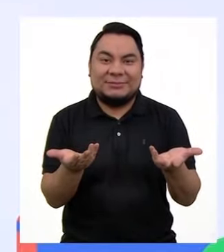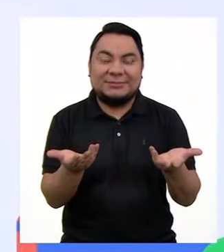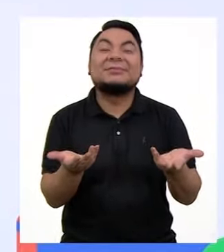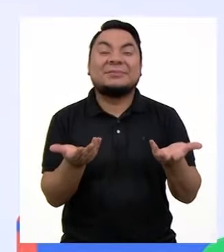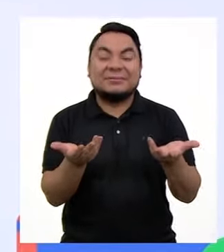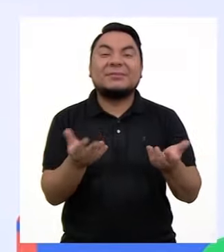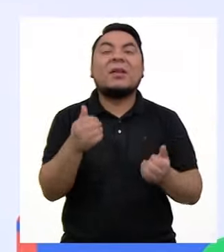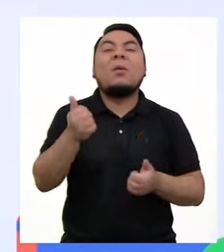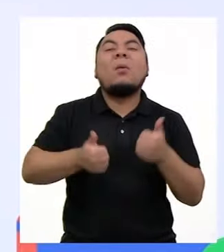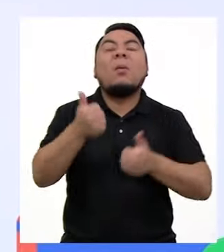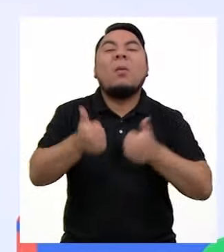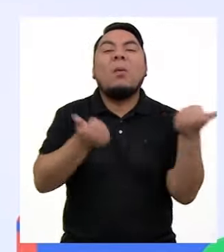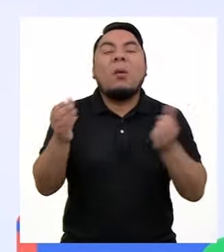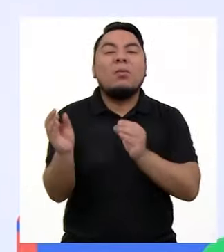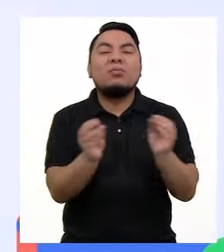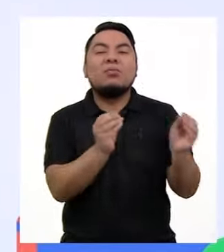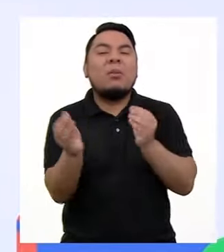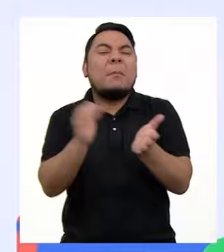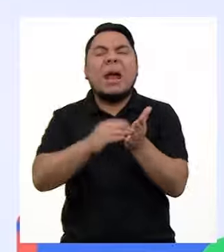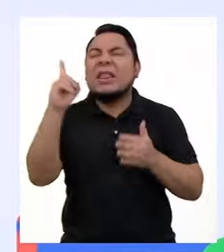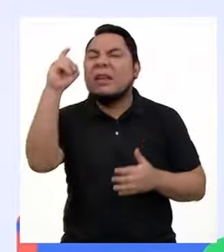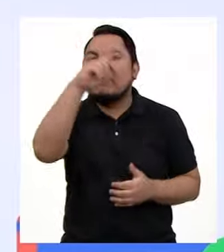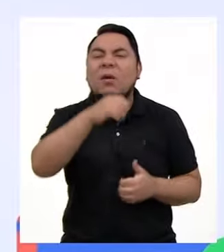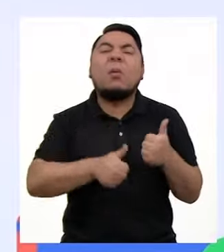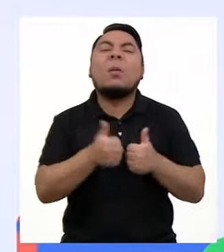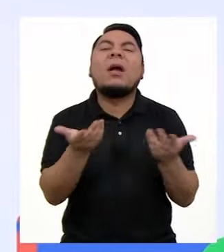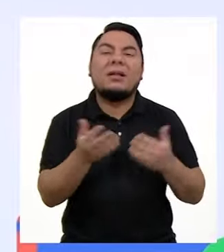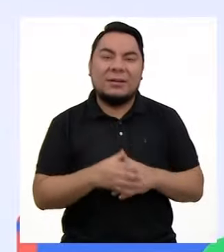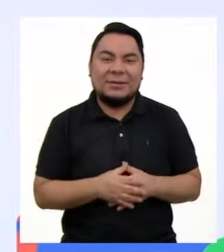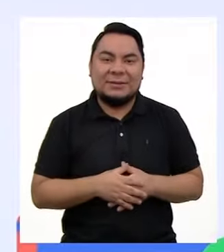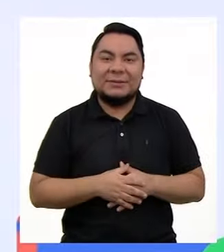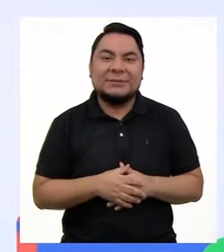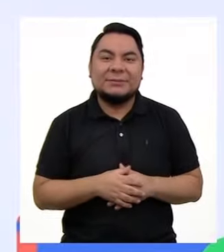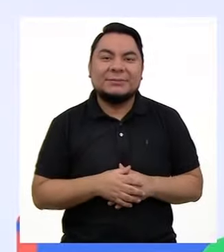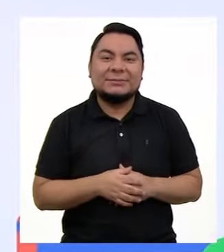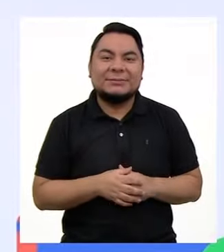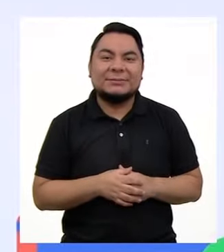¿Cuáles fueron los movimientos más difíciles?